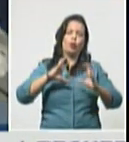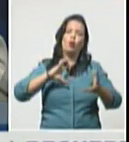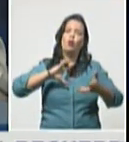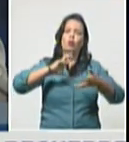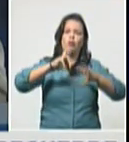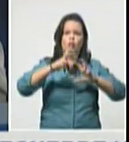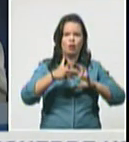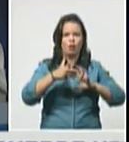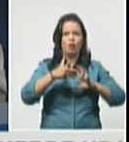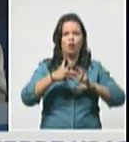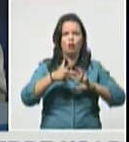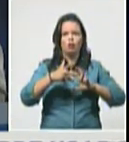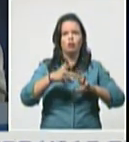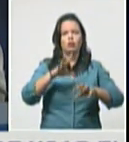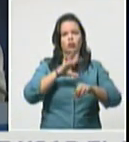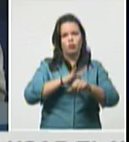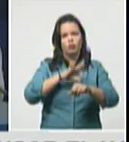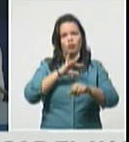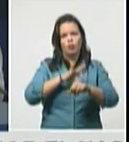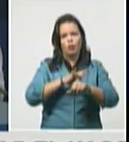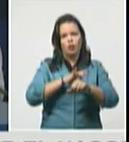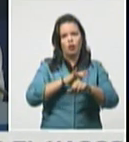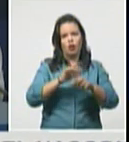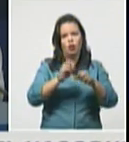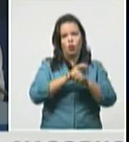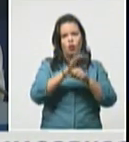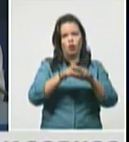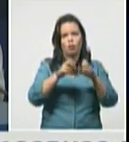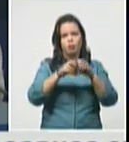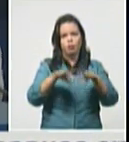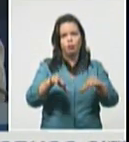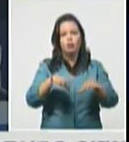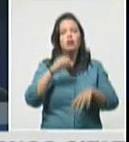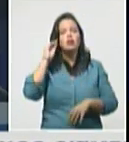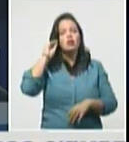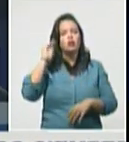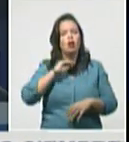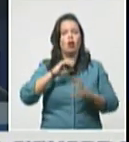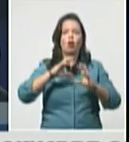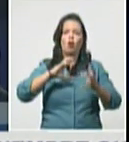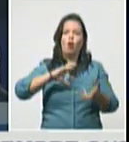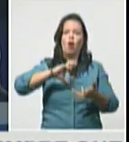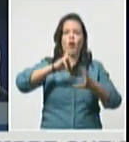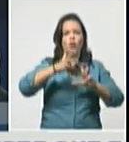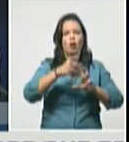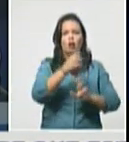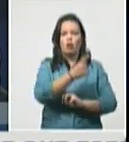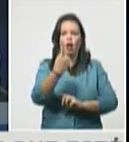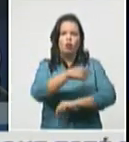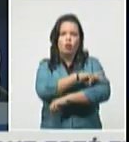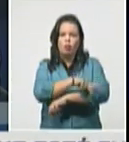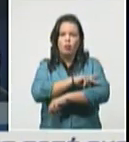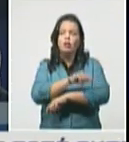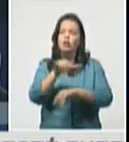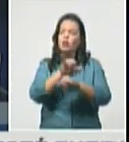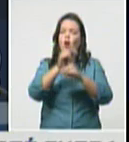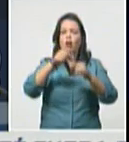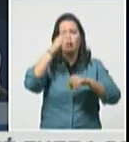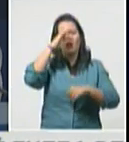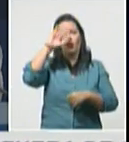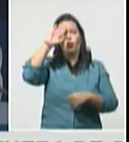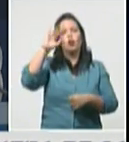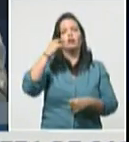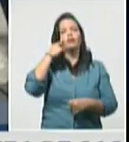casos que tiene cada uno de estos países, y nos pasa igual que en Cuba. Cuando analizamos el número de